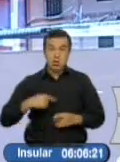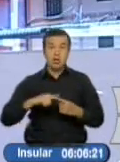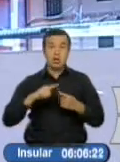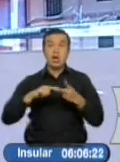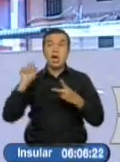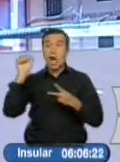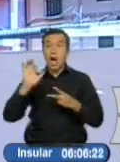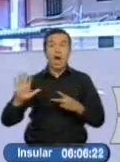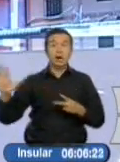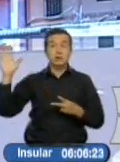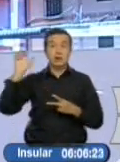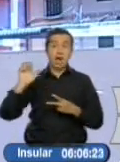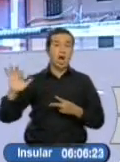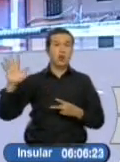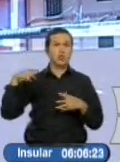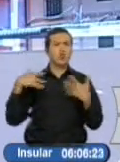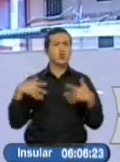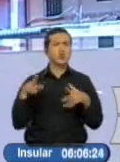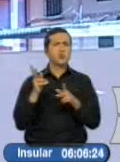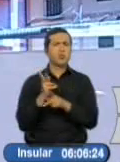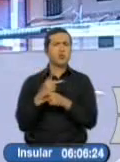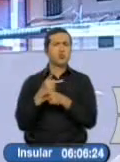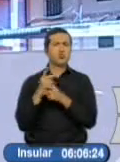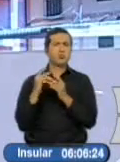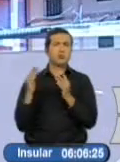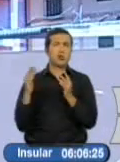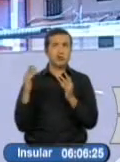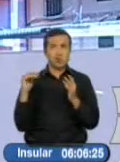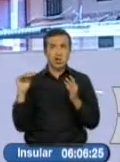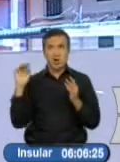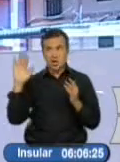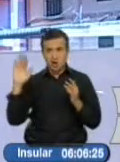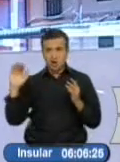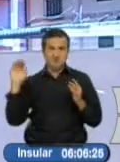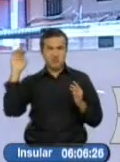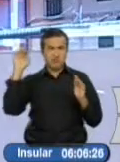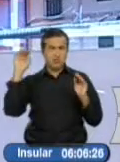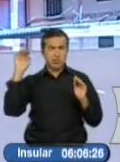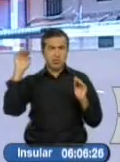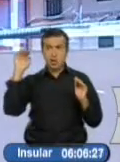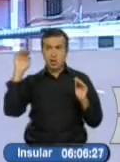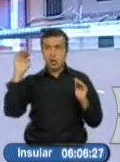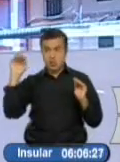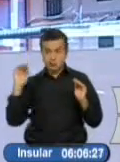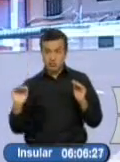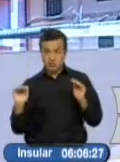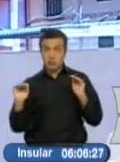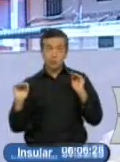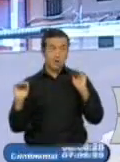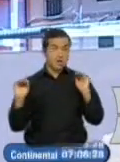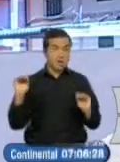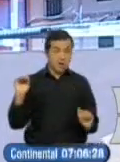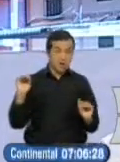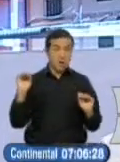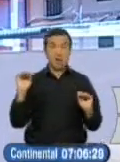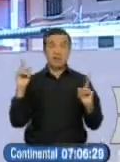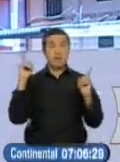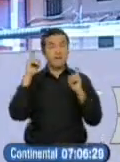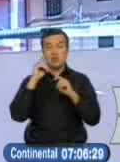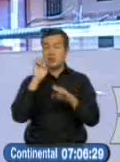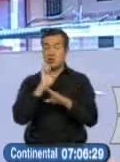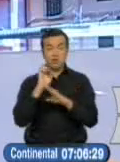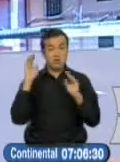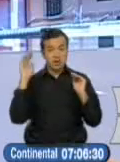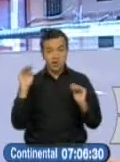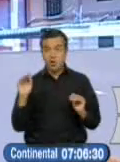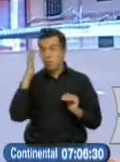Asia en general. Tienen condiciones productivas con las cuales no podemos competir, no porque no seamos buenos aquí, sino porque las condiciones que se les da ya